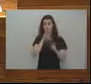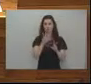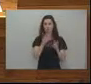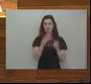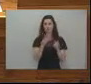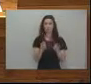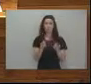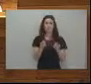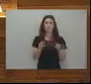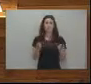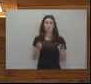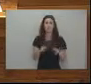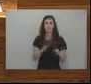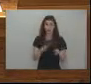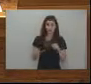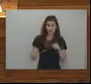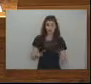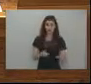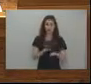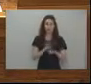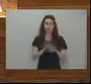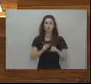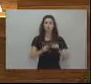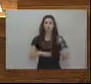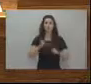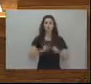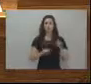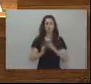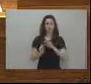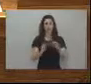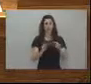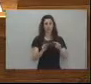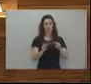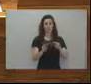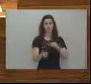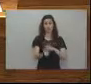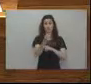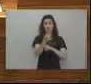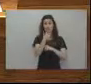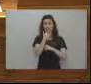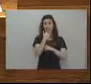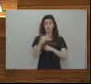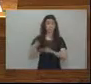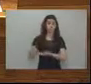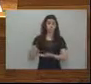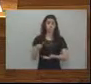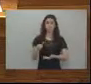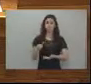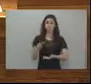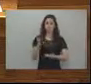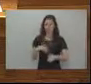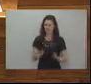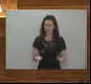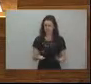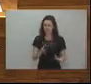para impulsar la construcción de ese puerto. Lo que tenemos ahora es que el puerto está a escasa capacidad. ¿Por qué se sobredimensionó la